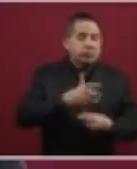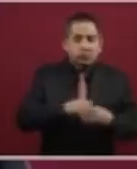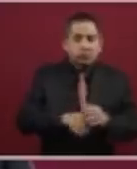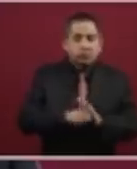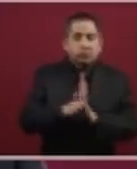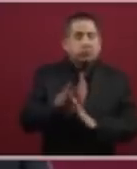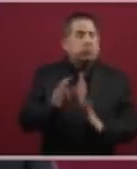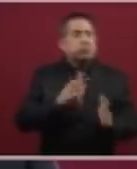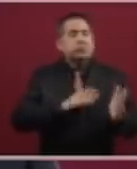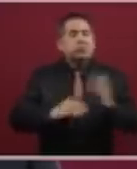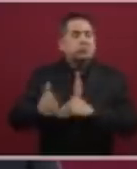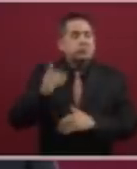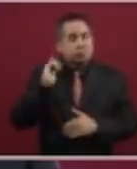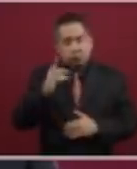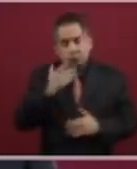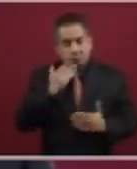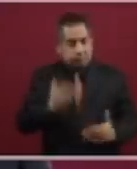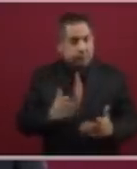para que Pemex